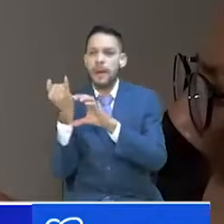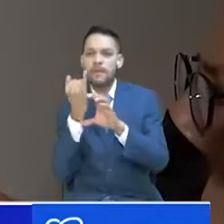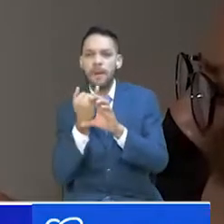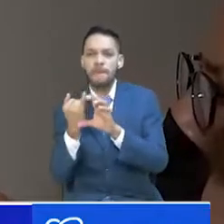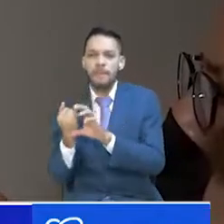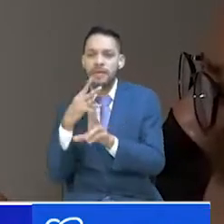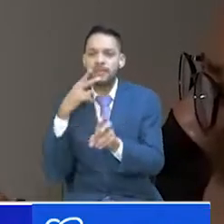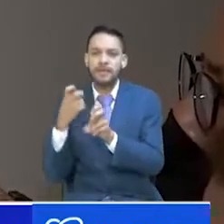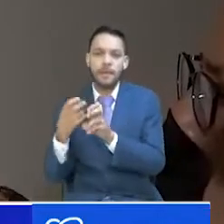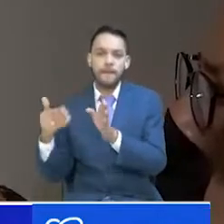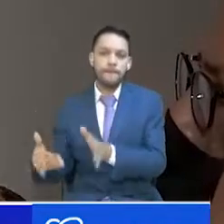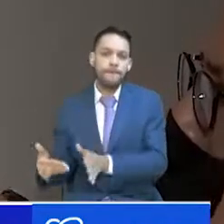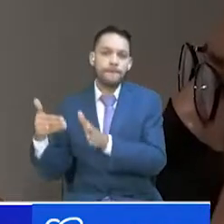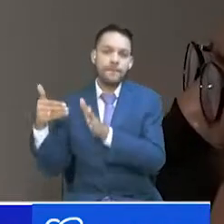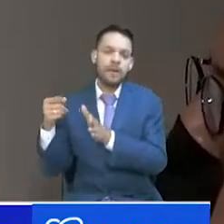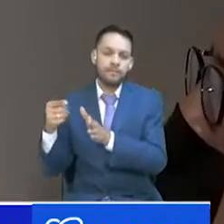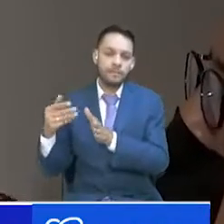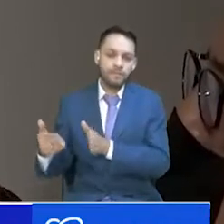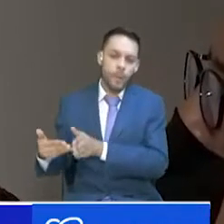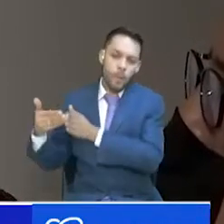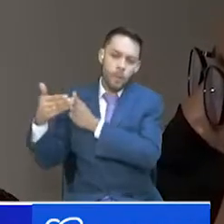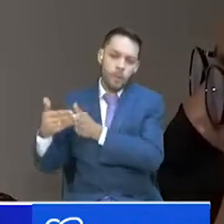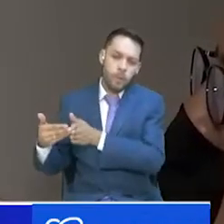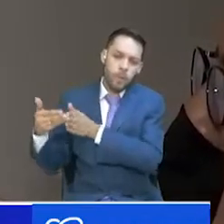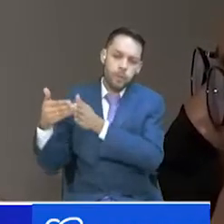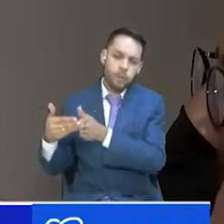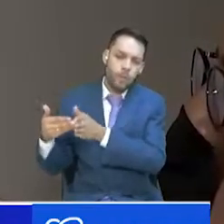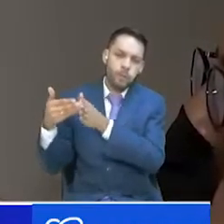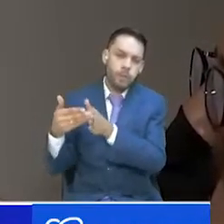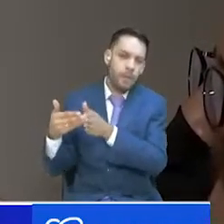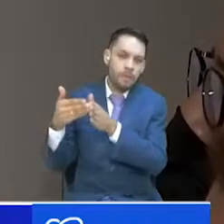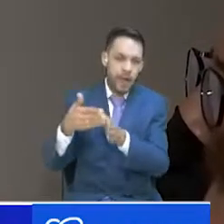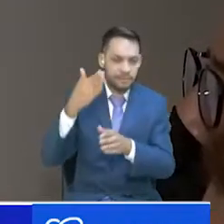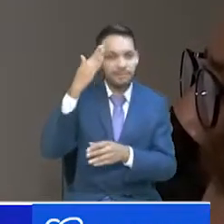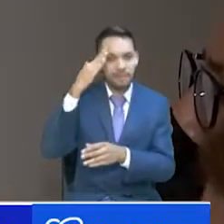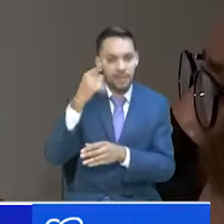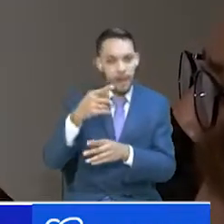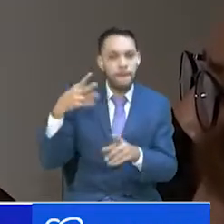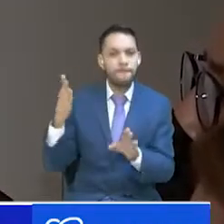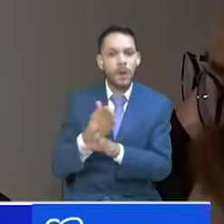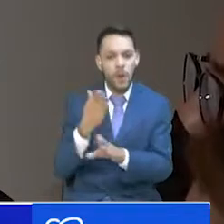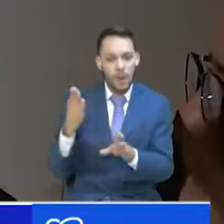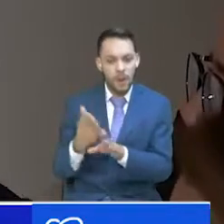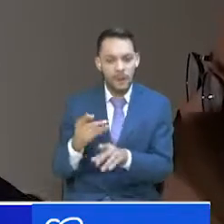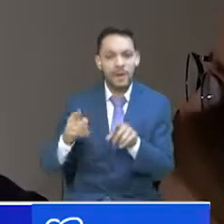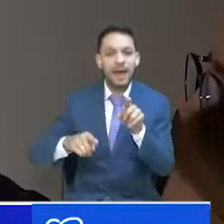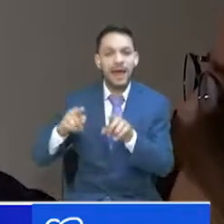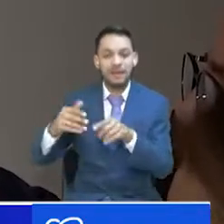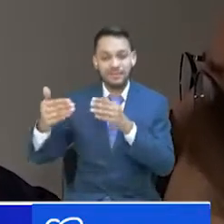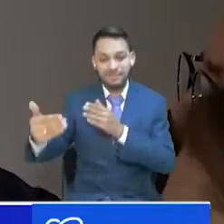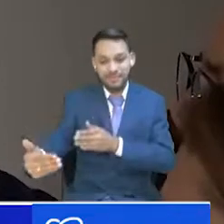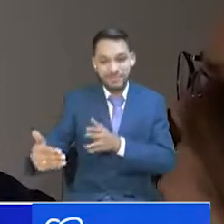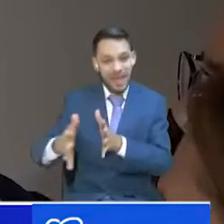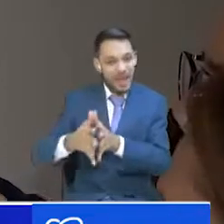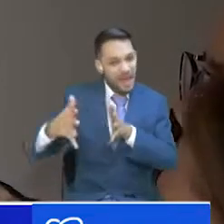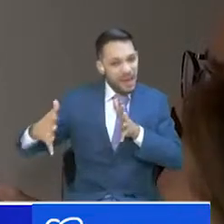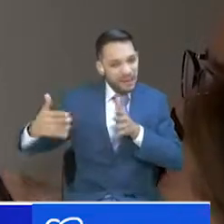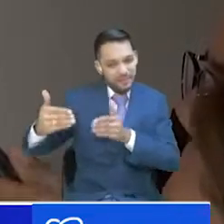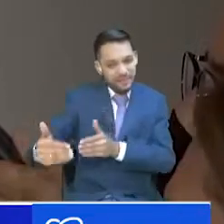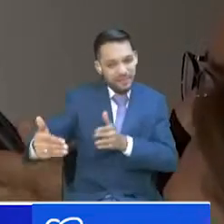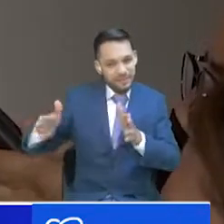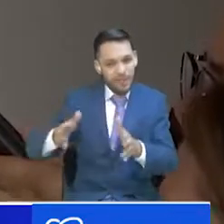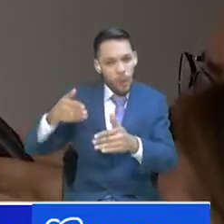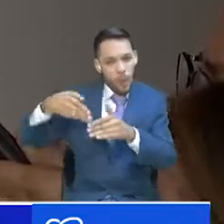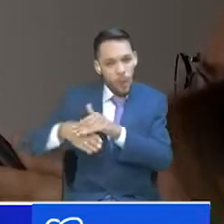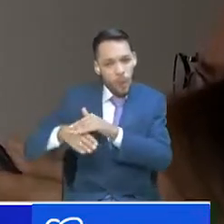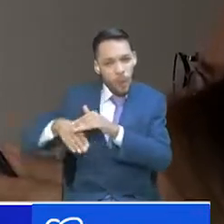de rato que es el tema de contenedores es una crisis de contenedores que ha encarecido un poco algunos elementos que requerimos para nuestras inversiones